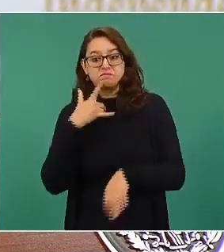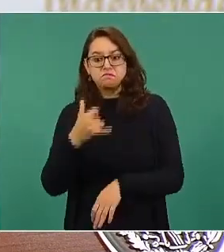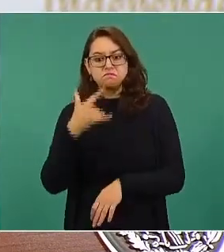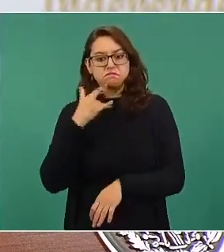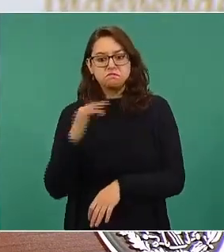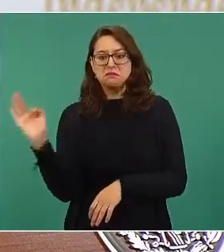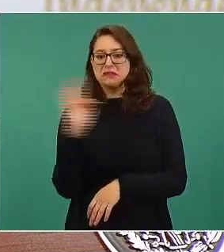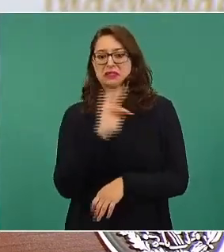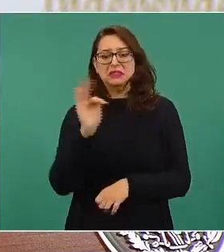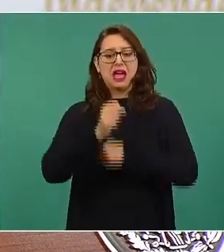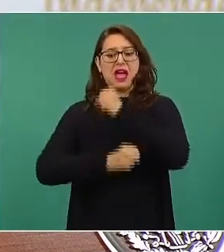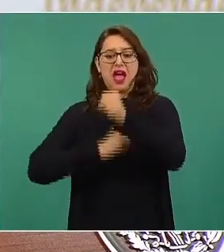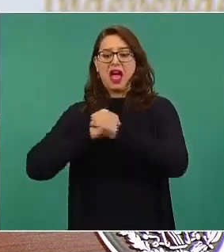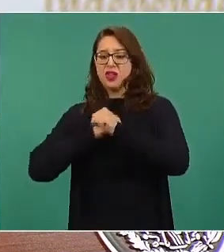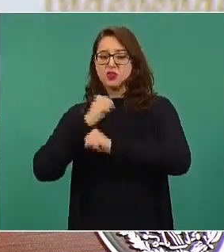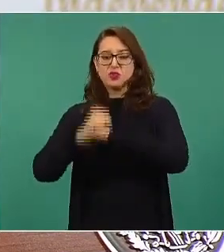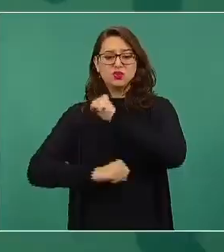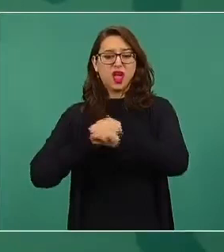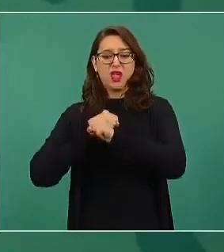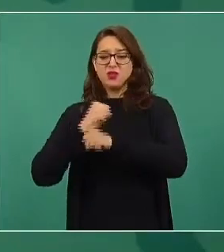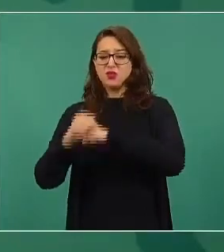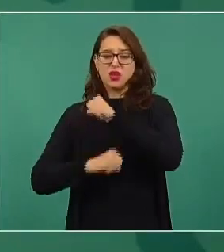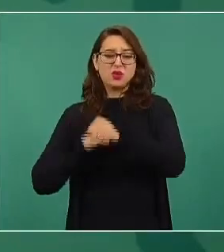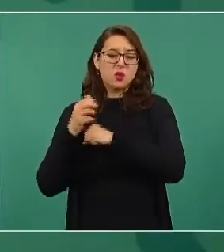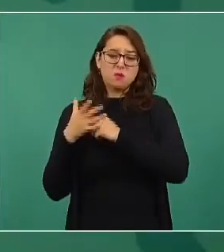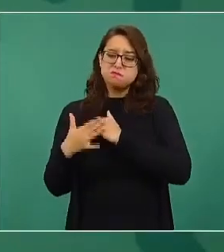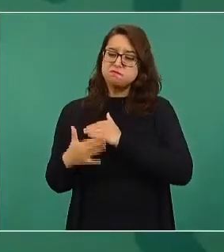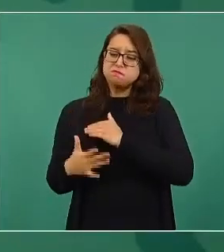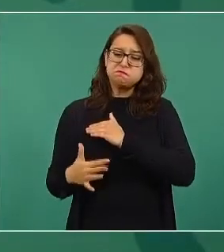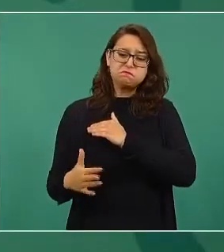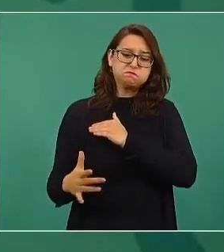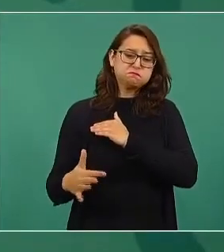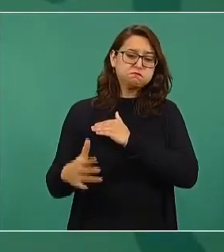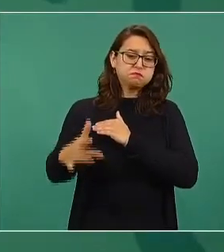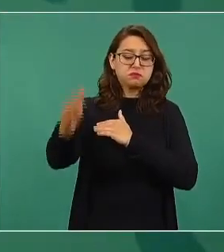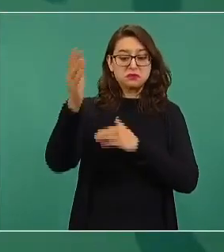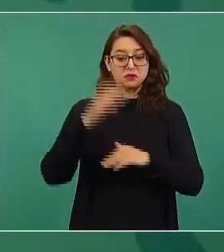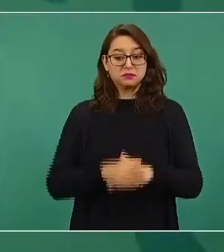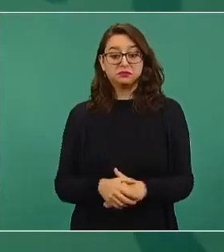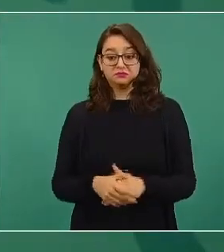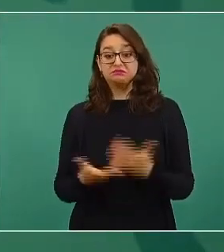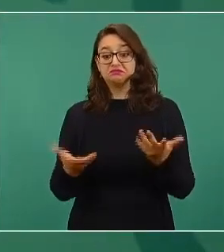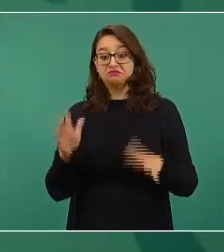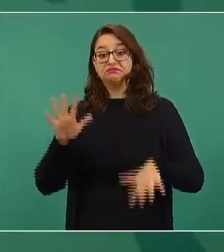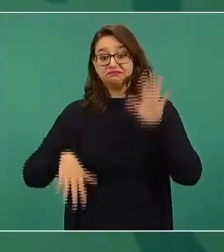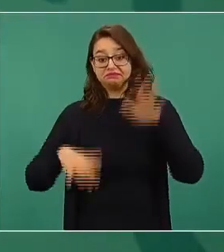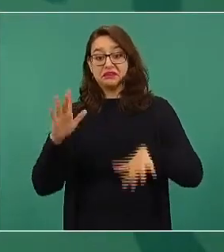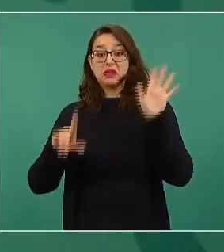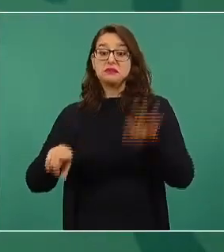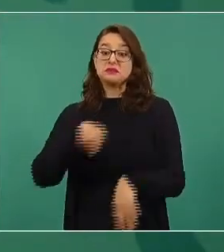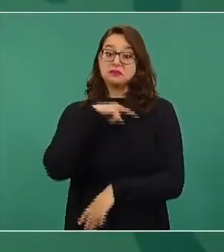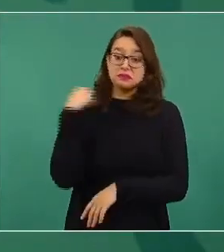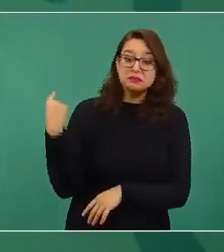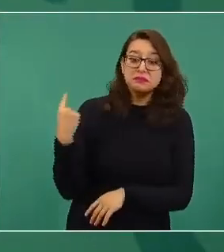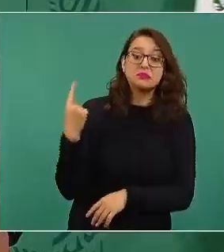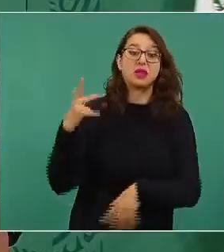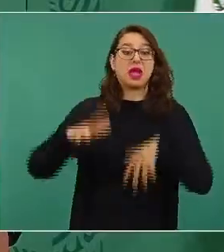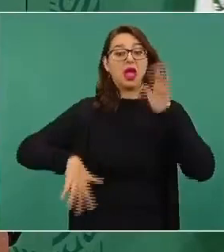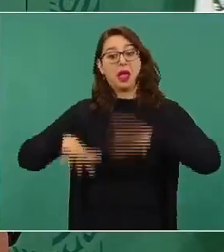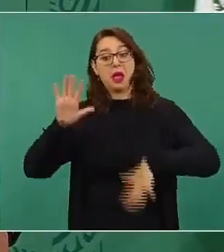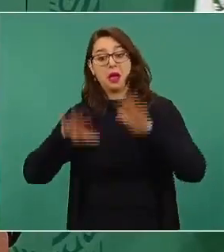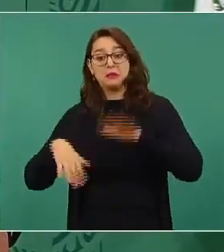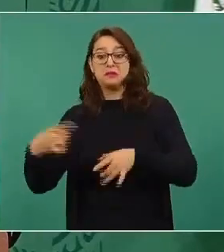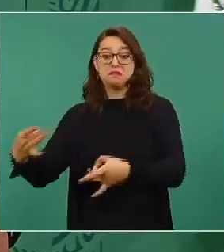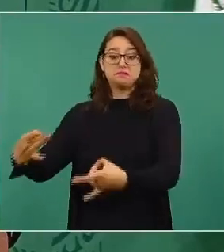eso puede llevar tiempo. Y se pierde, se cae uno y hay